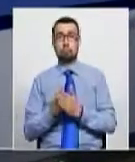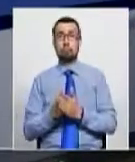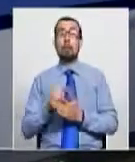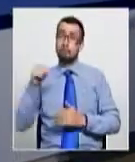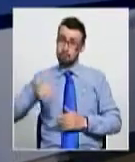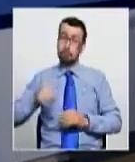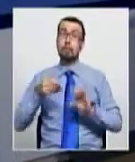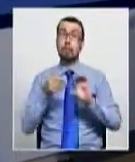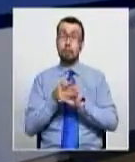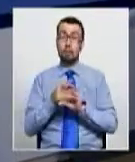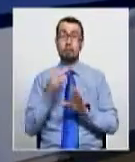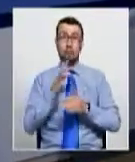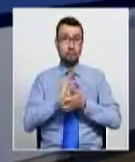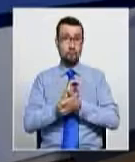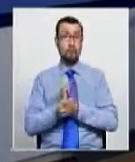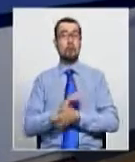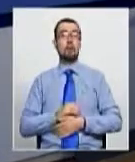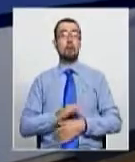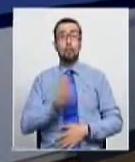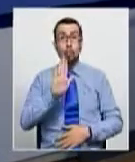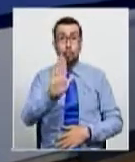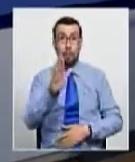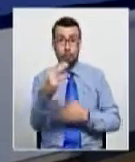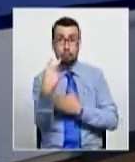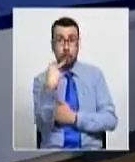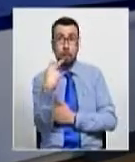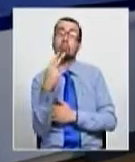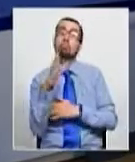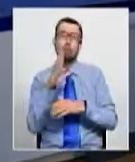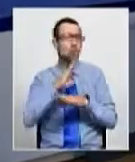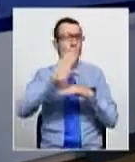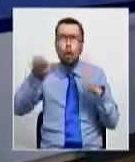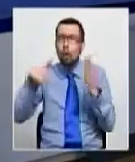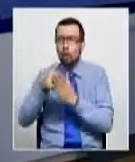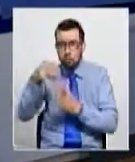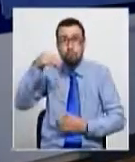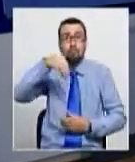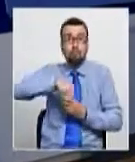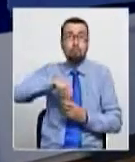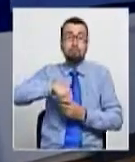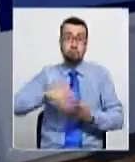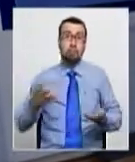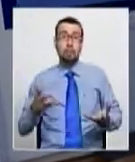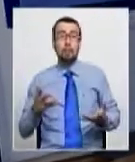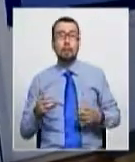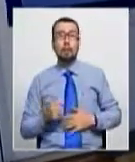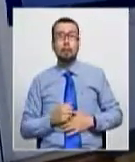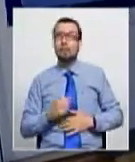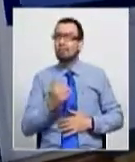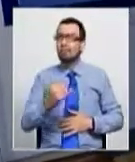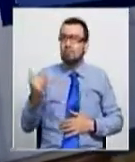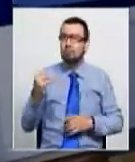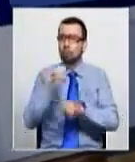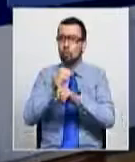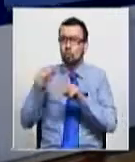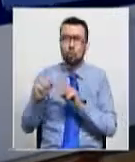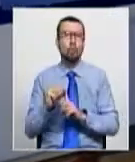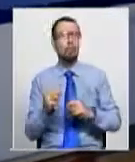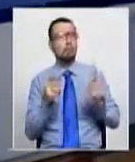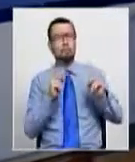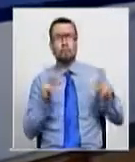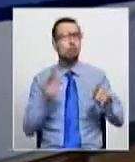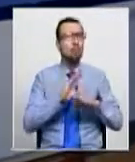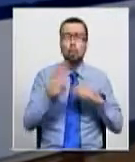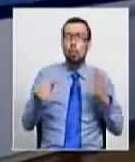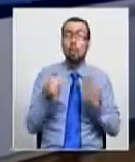canal regional incluido usted como ciudadano incluida la comunidad los actores sociales la gente todos